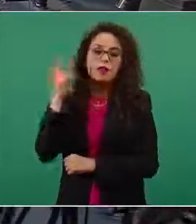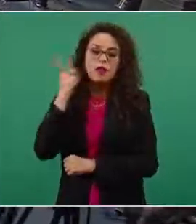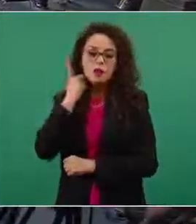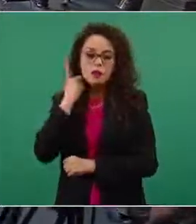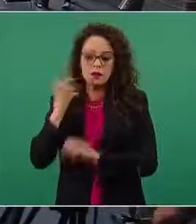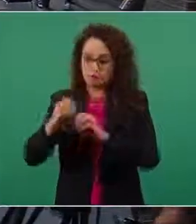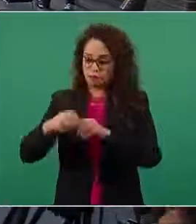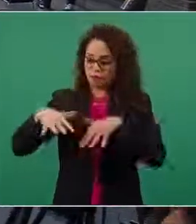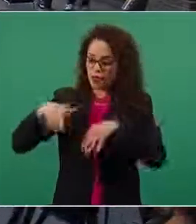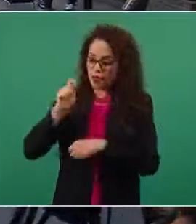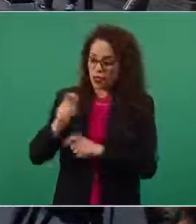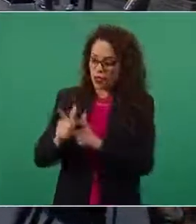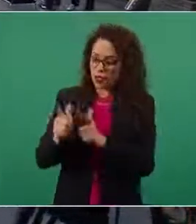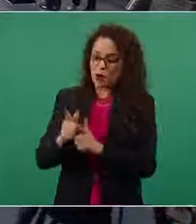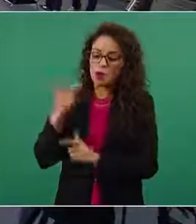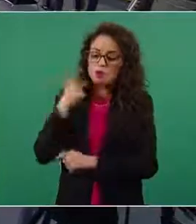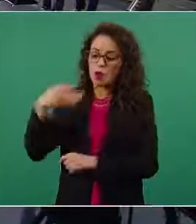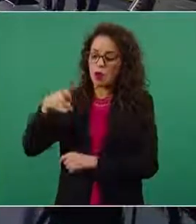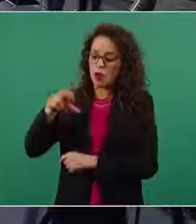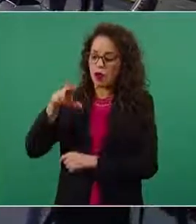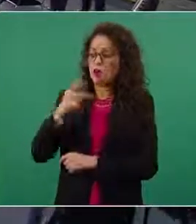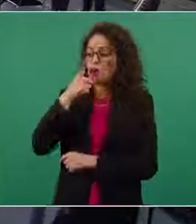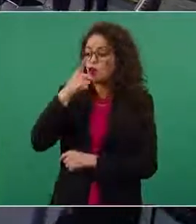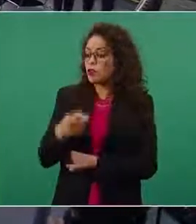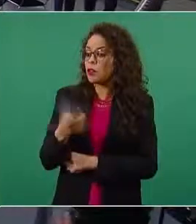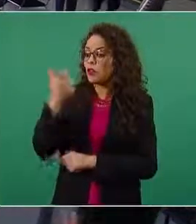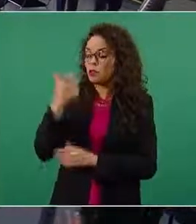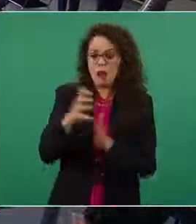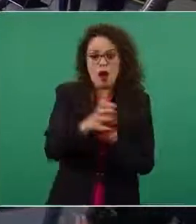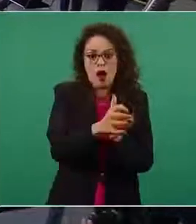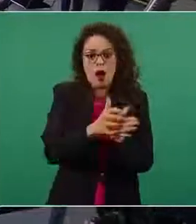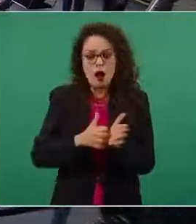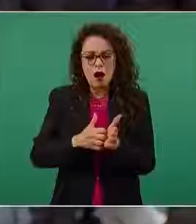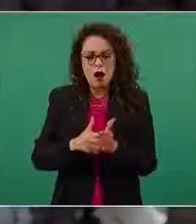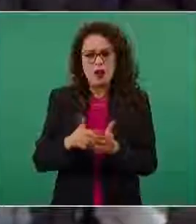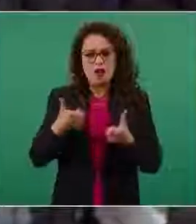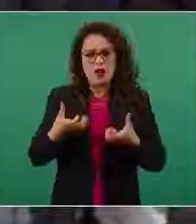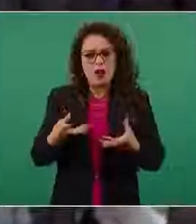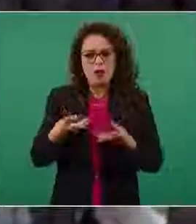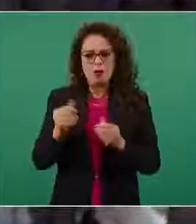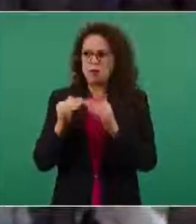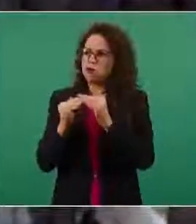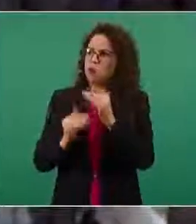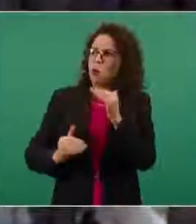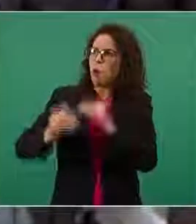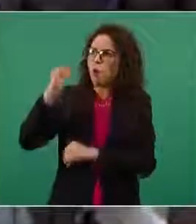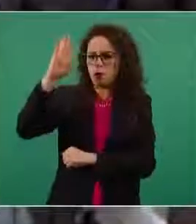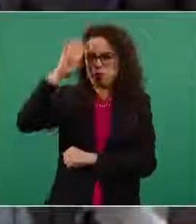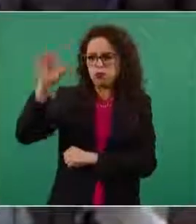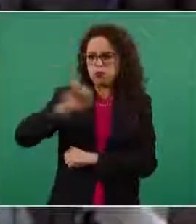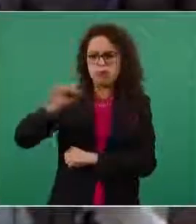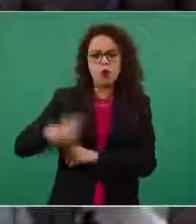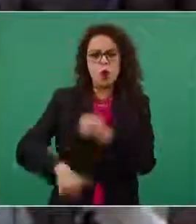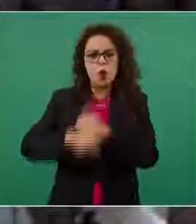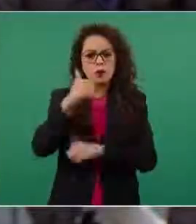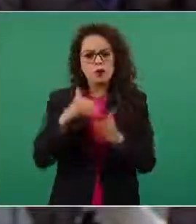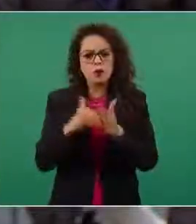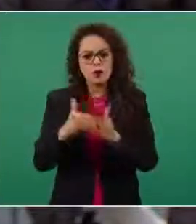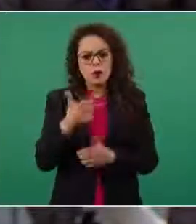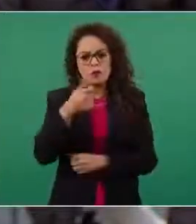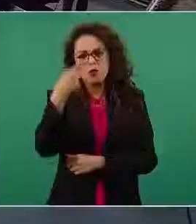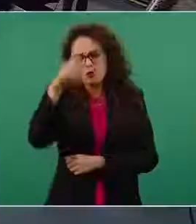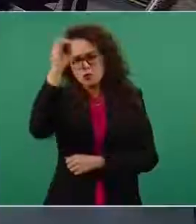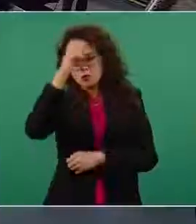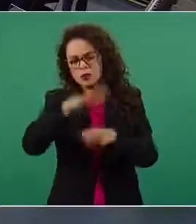plena austeridad republicana, rebasó sus gastos por 11 millones de pesos. ¿Qué le parece? Hay